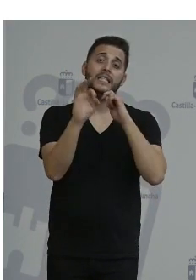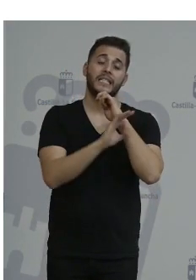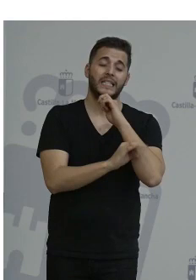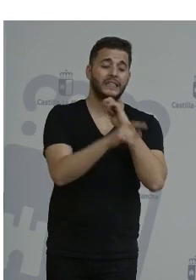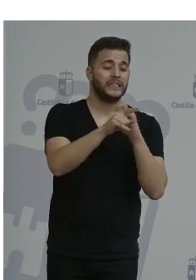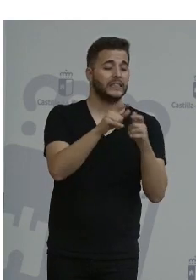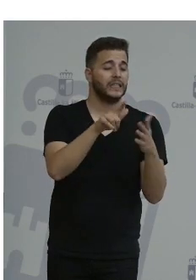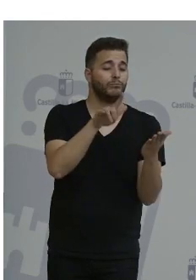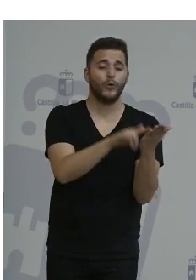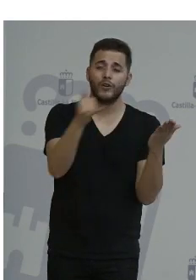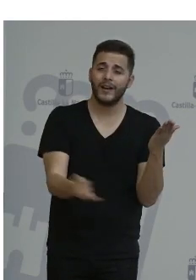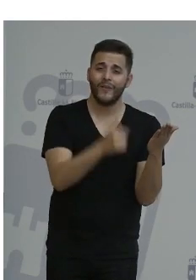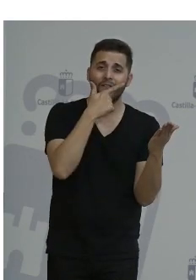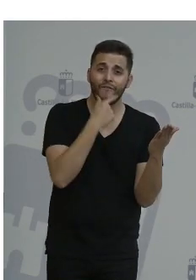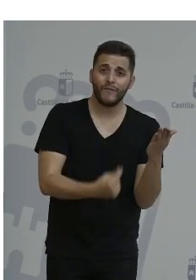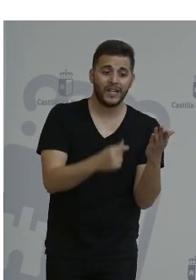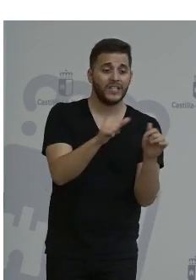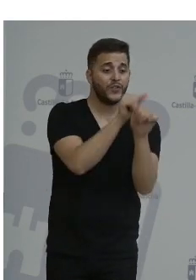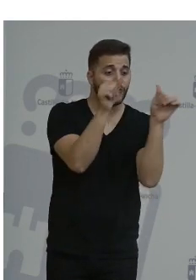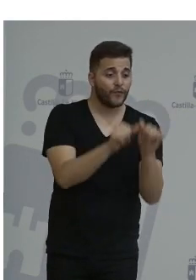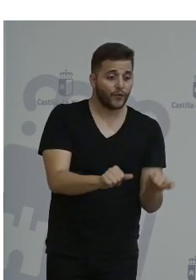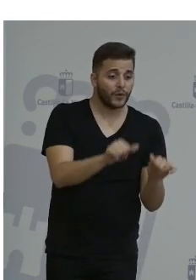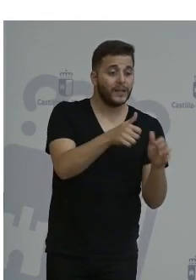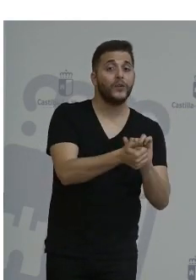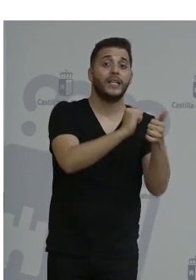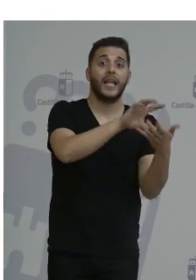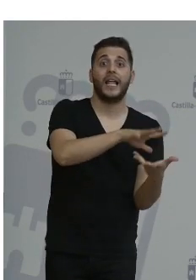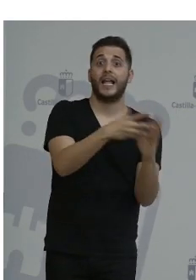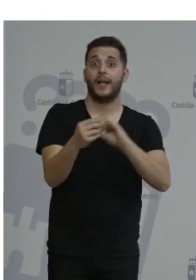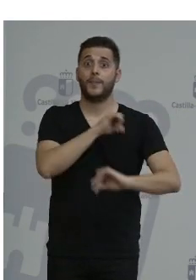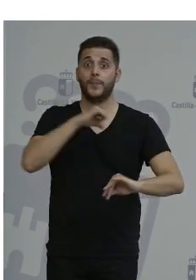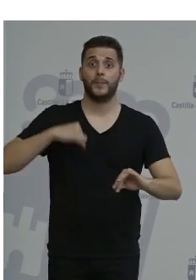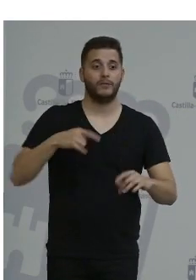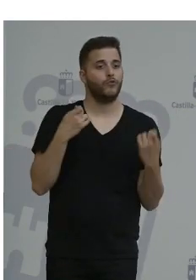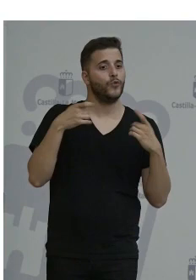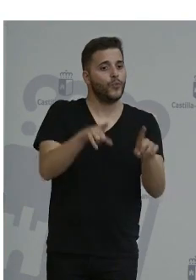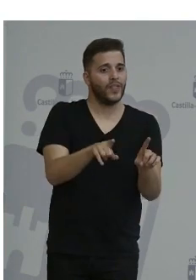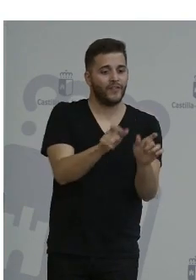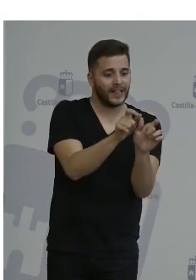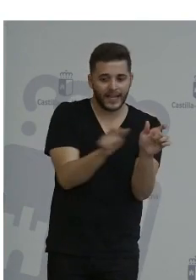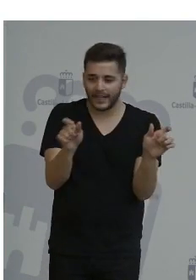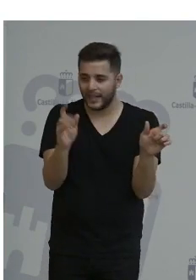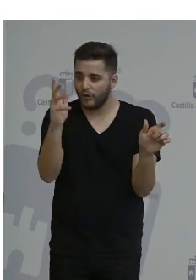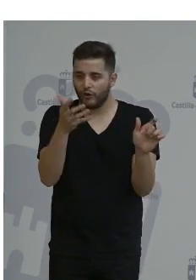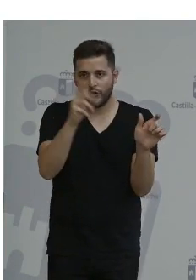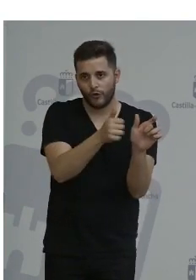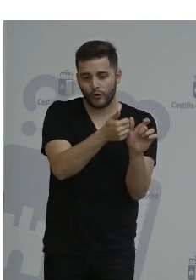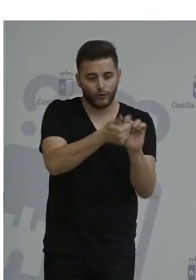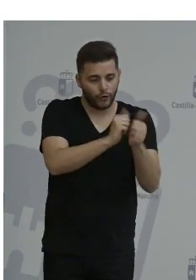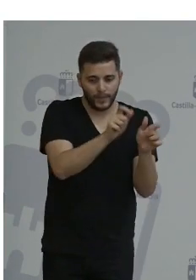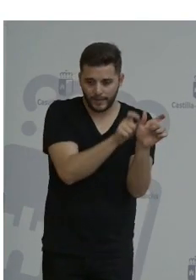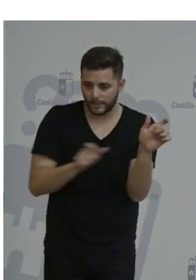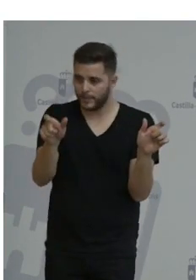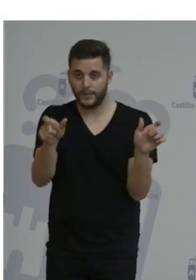sencillo y en formato autocopiativo sin necesidad de trasladar las respuestas a la plantilla y se incluyen